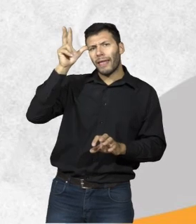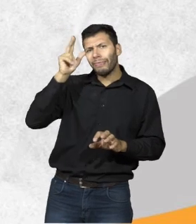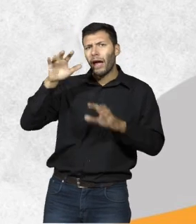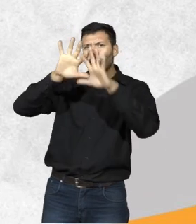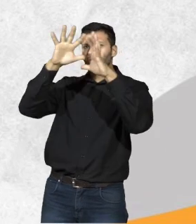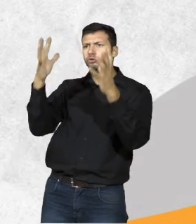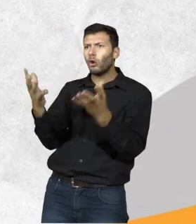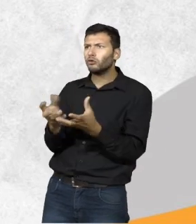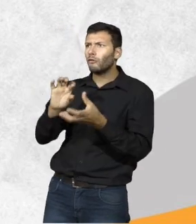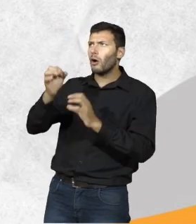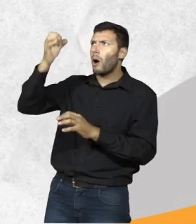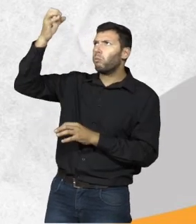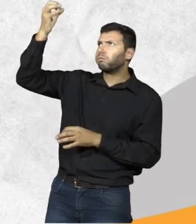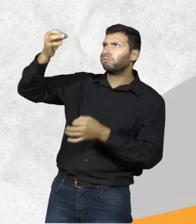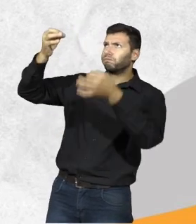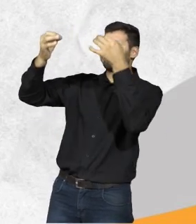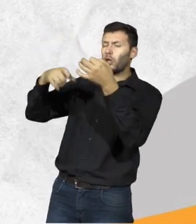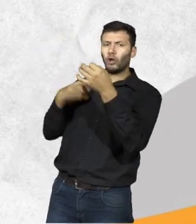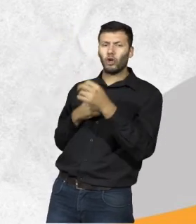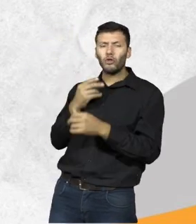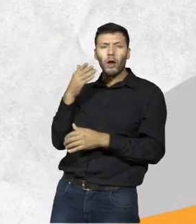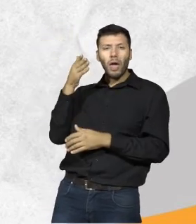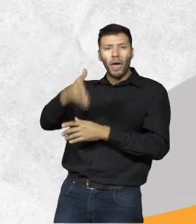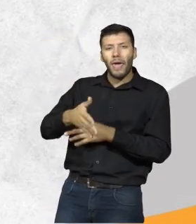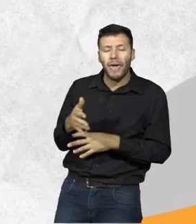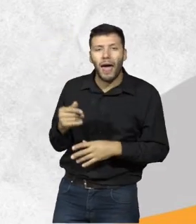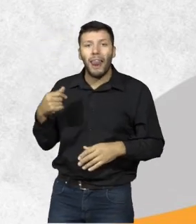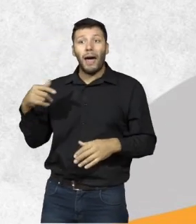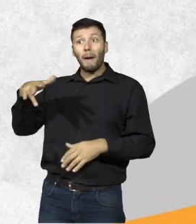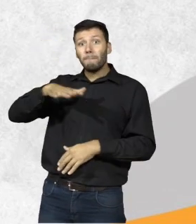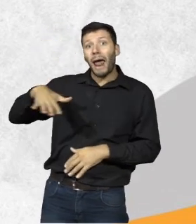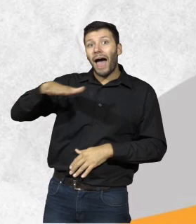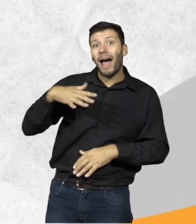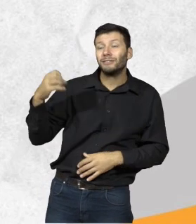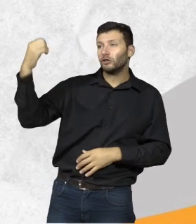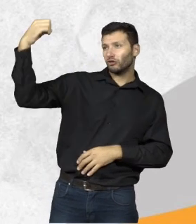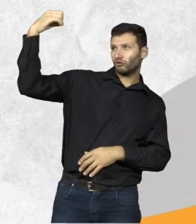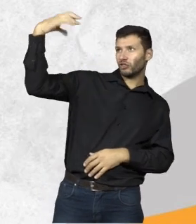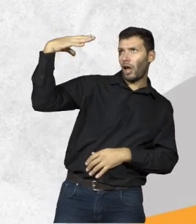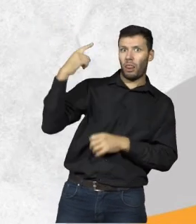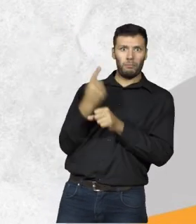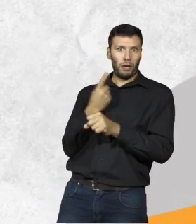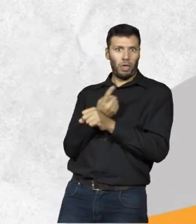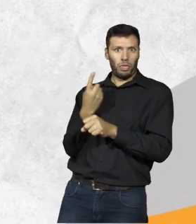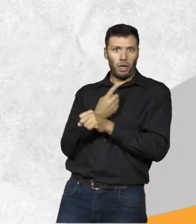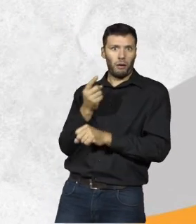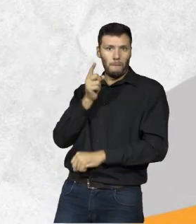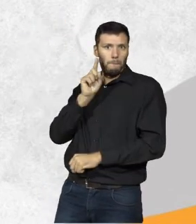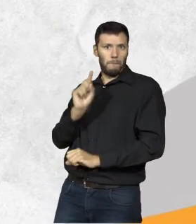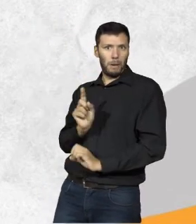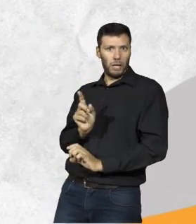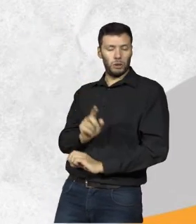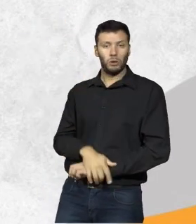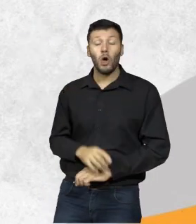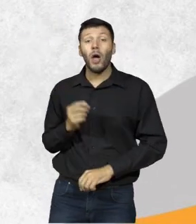no podíamos ir a la playa, no podíamos hacer nada. Y bueno, ese tema se ha revertido, se empieza a hablar